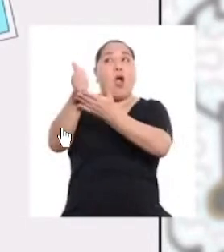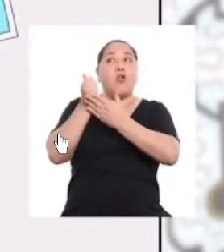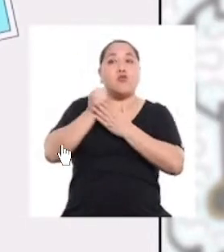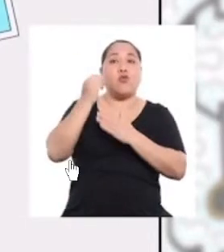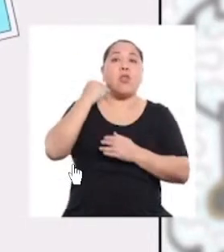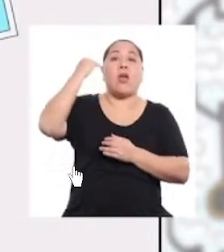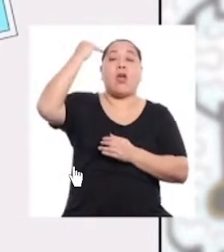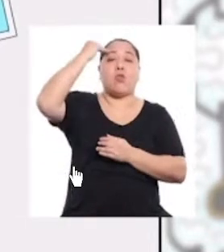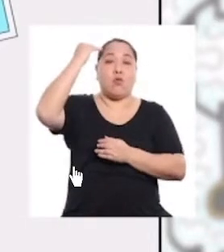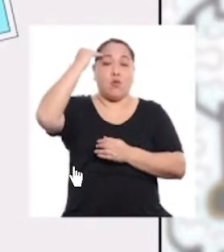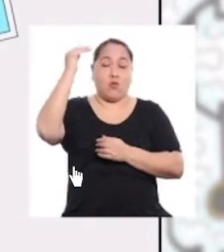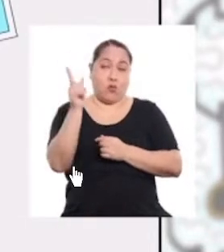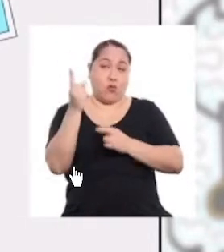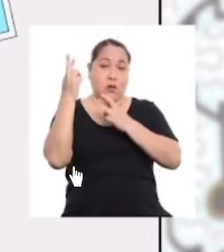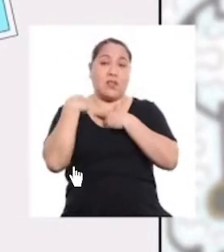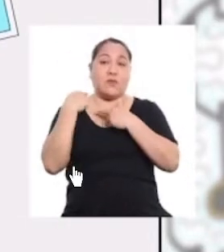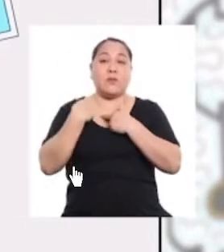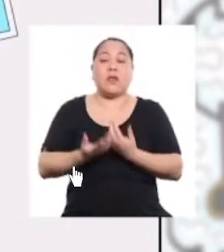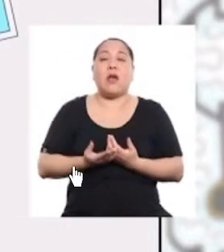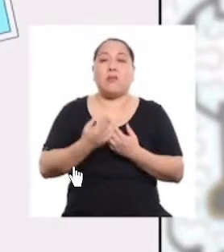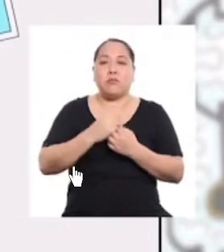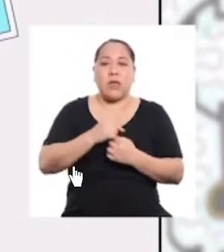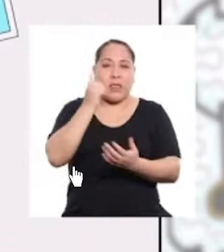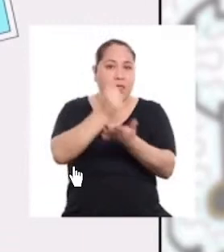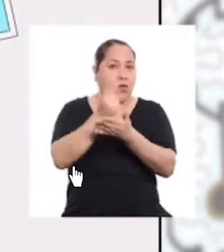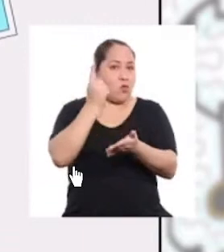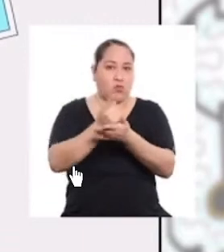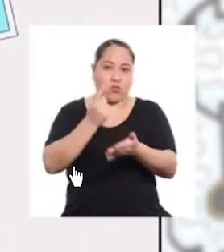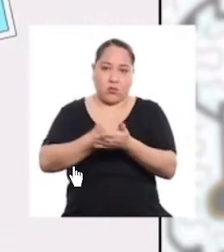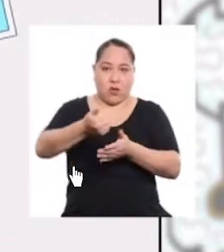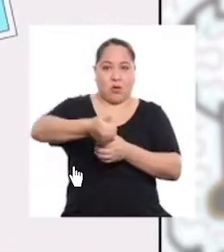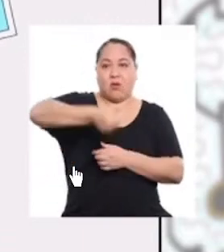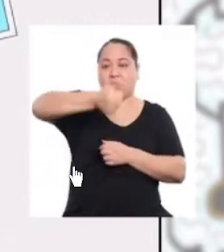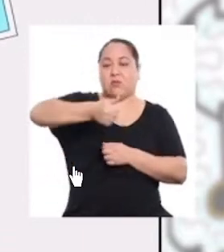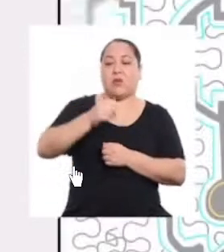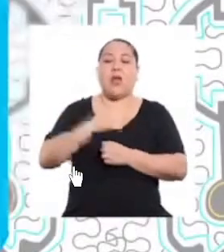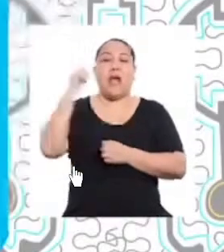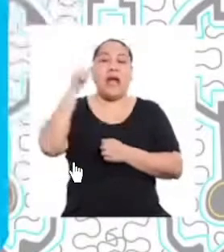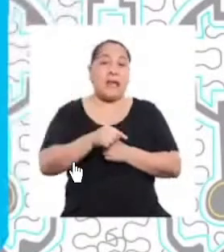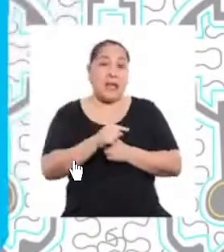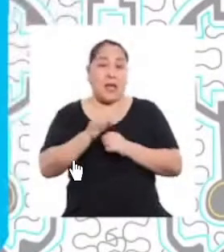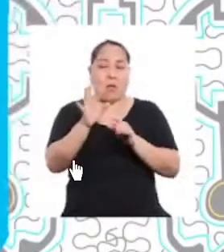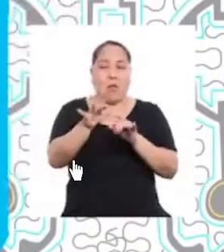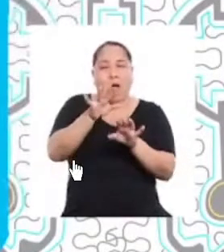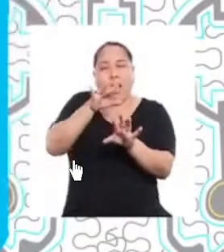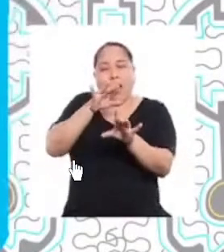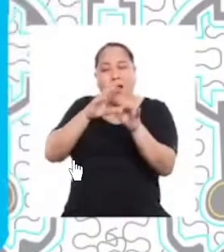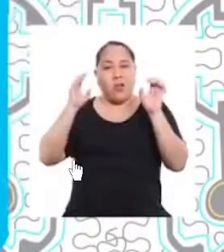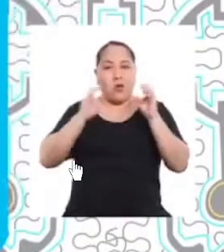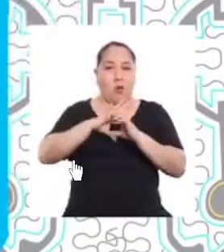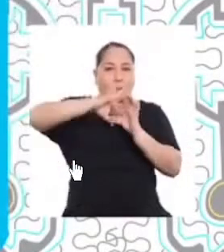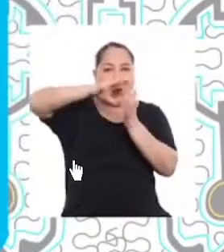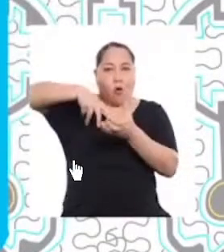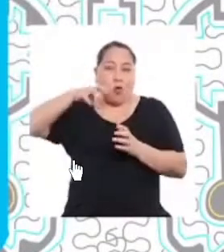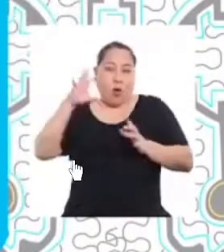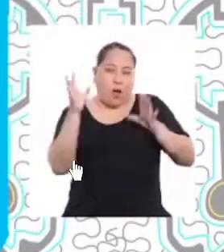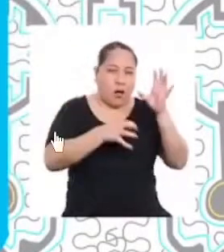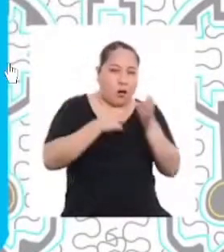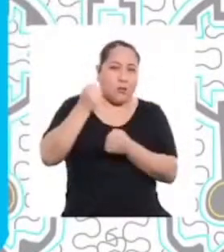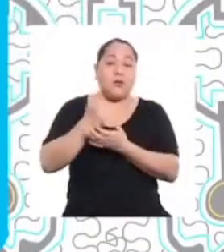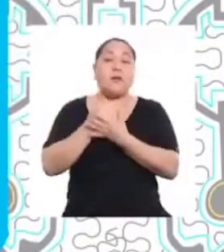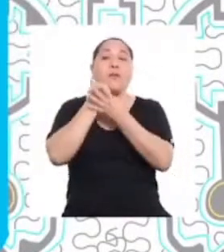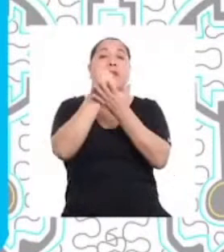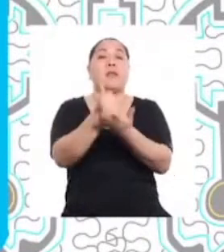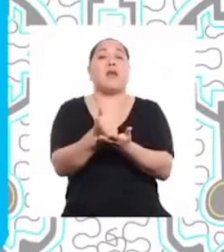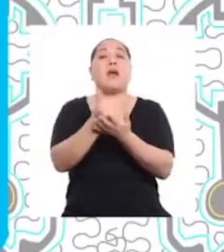con ayuda del adulto responsable, reportarlo a las autoridades. Acá, en el mágico mundo de Decao,